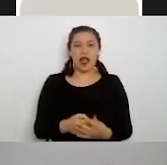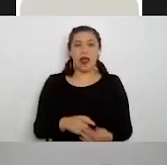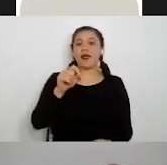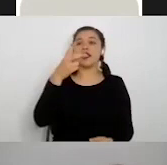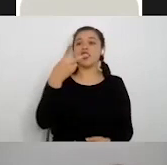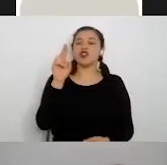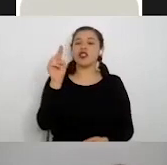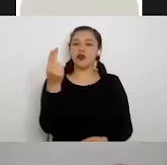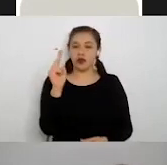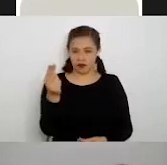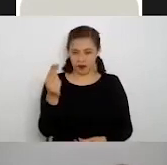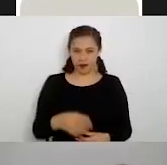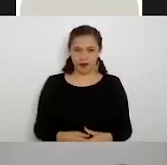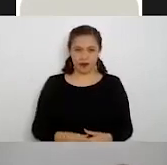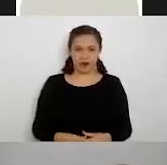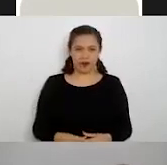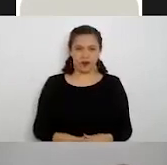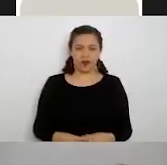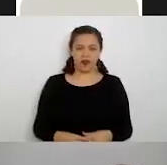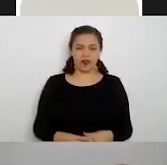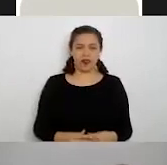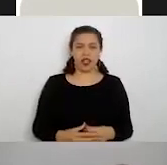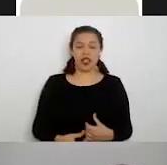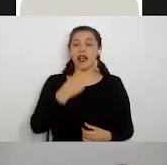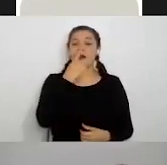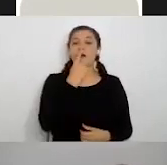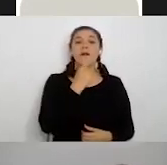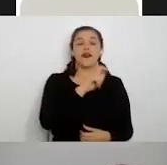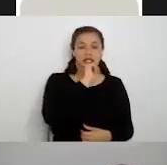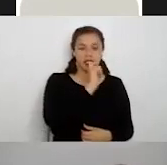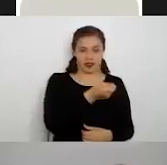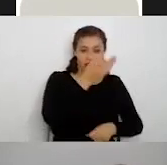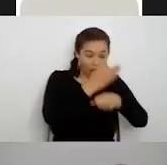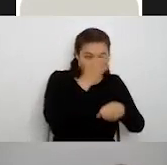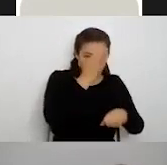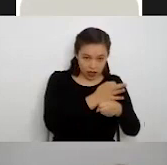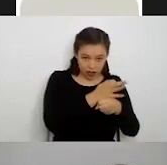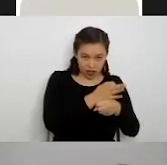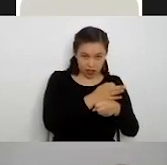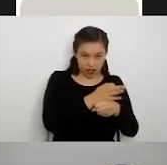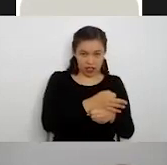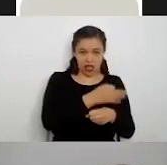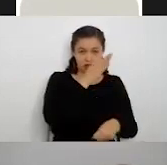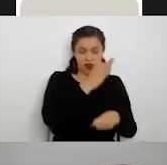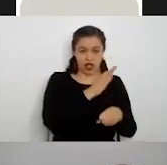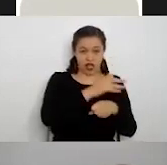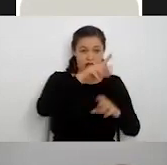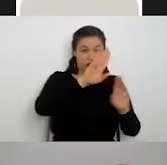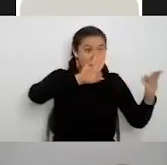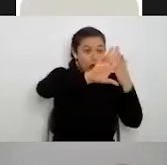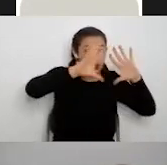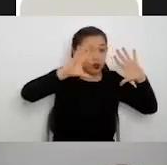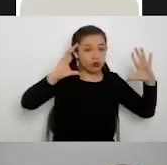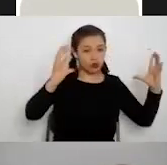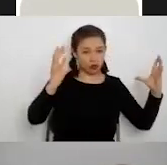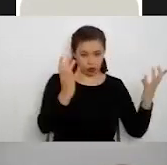noviembre. La proyección roja es la reciente, o sea, lo que te dice es que este año el mundo va a